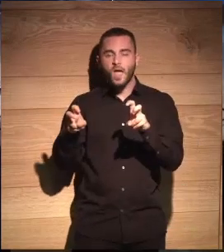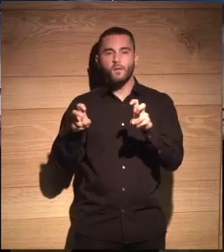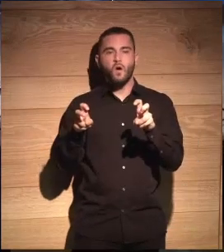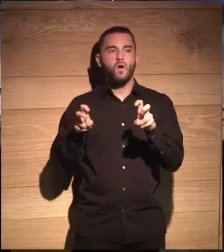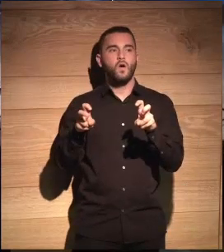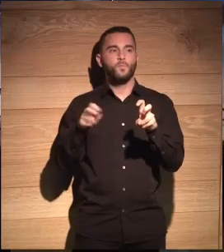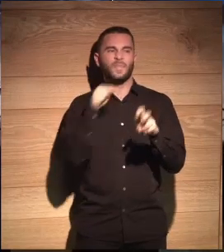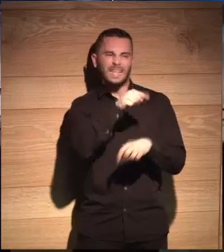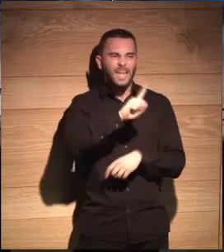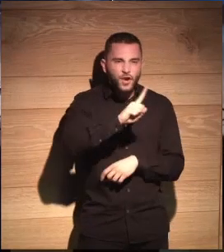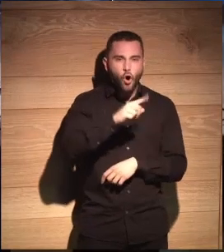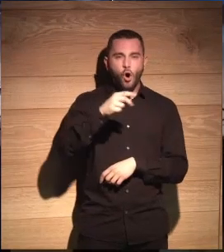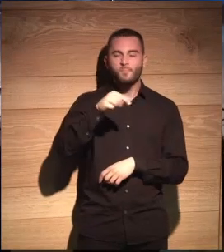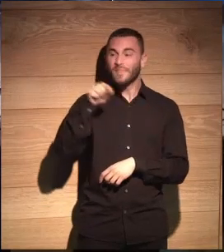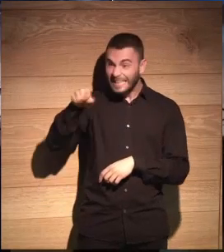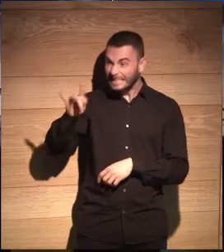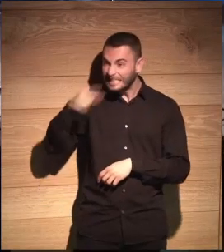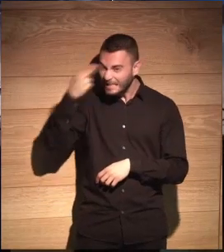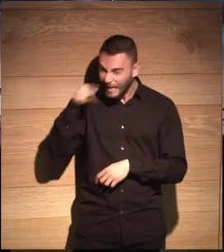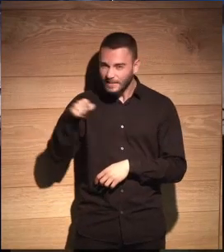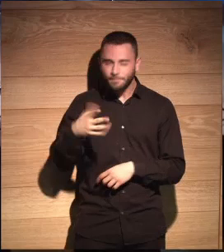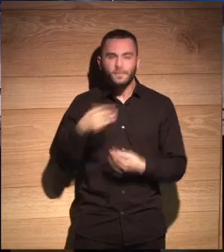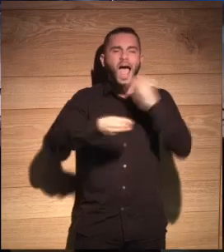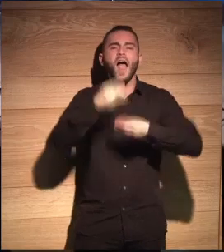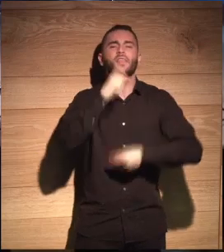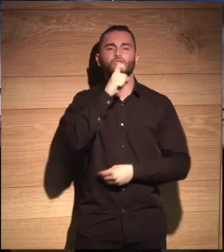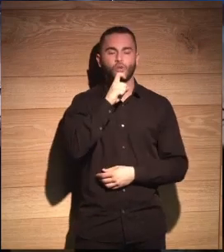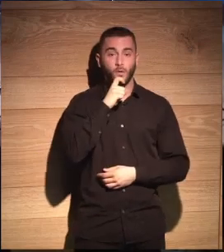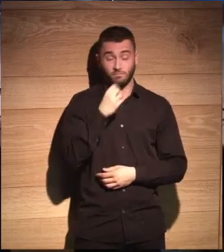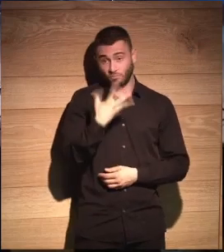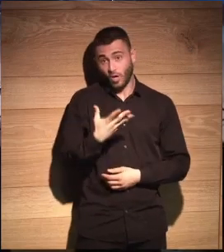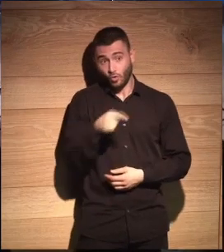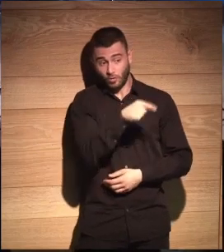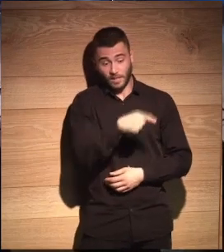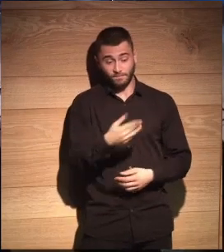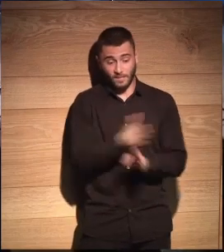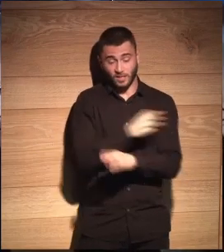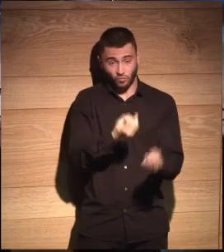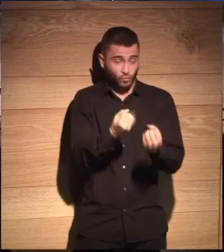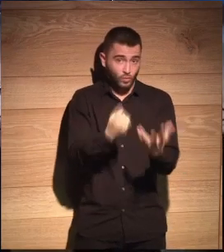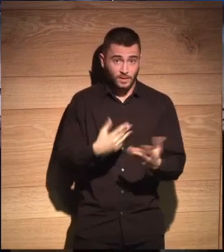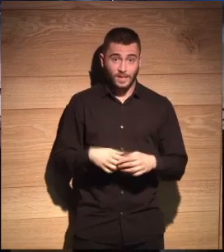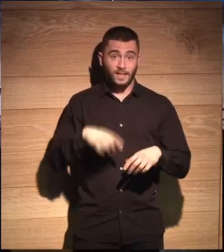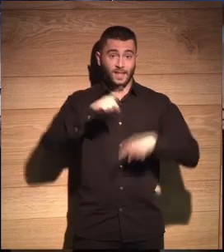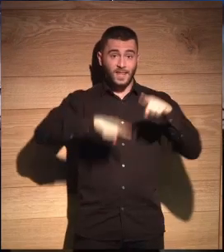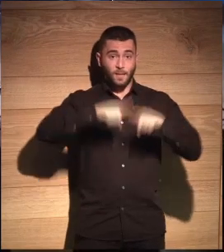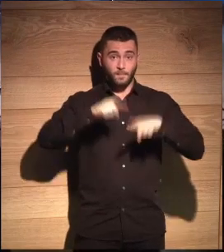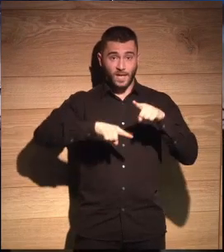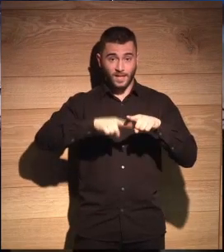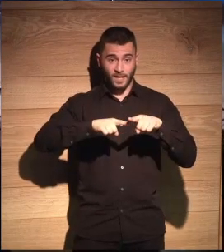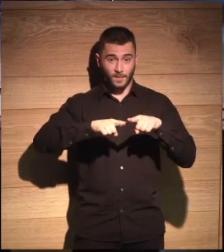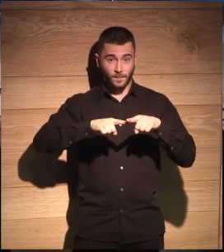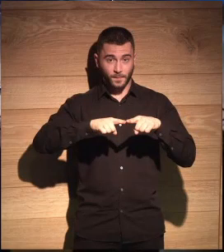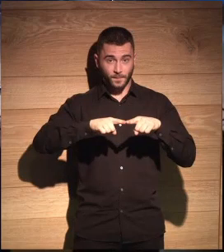este otro? ¿Nos interesa por esto? Bueno, pues un poco lo que he estado contando. Dependiendo del arquetipo que represente, intentamos